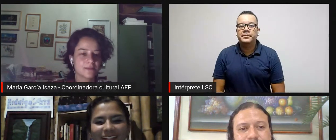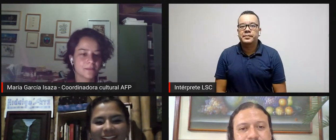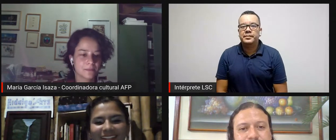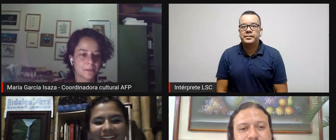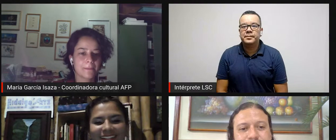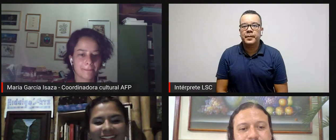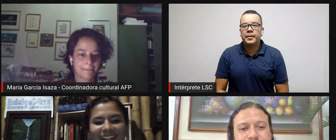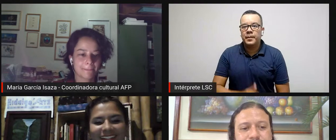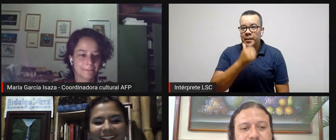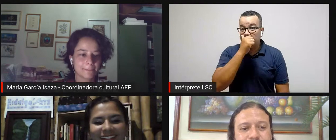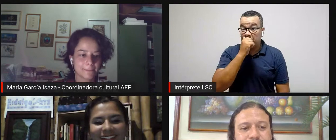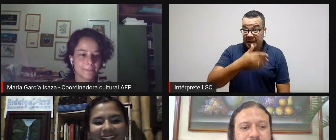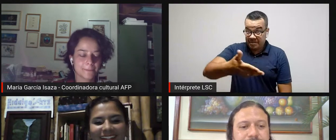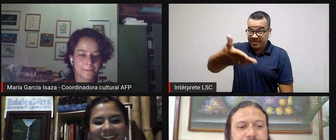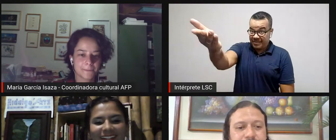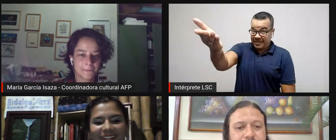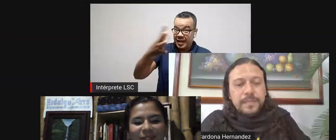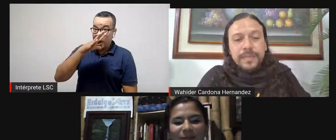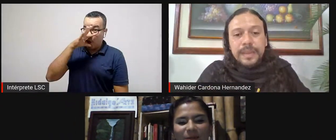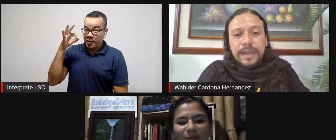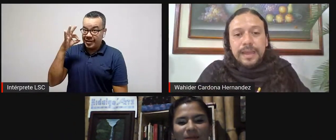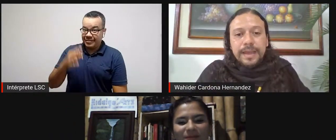Dale, Walter.